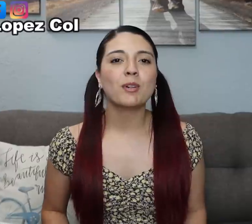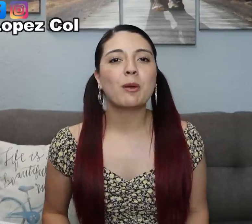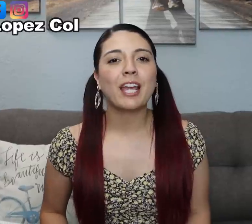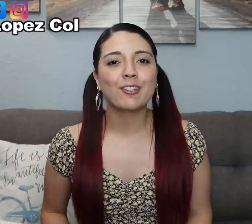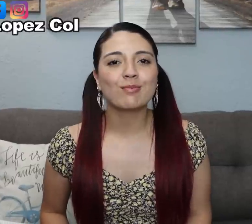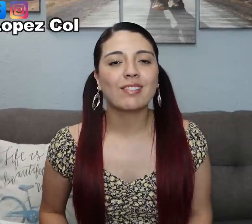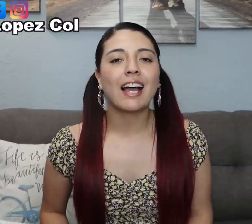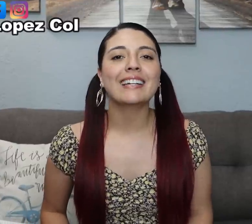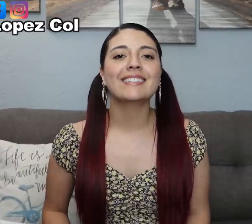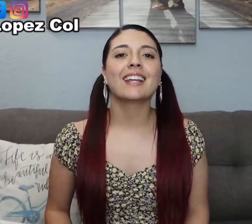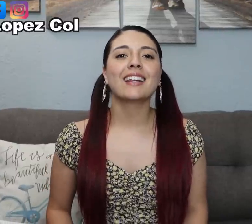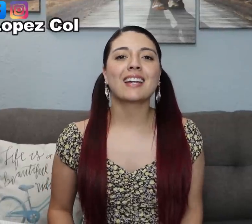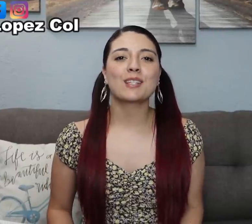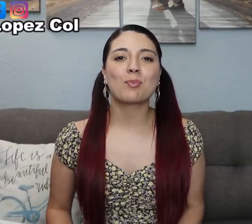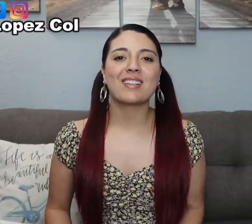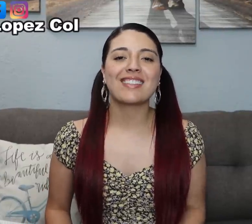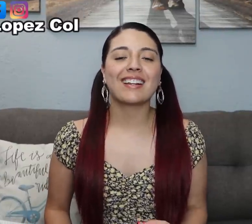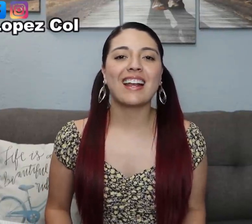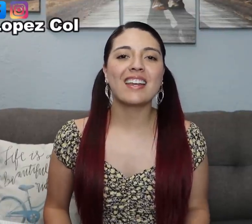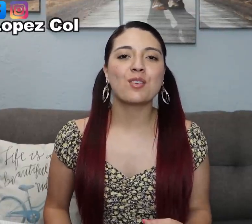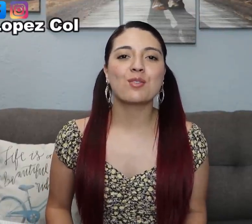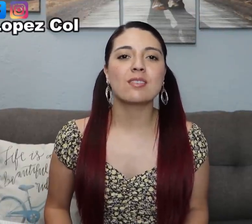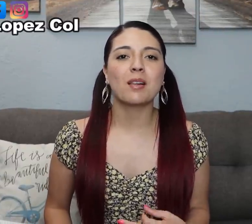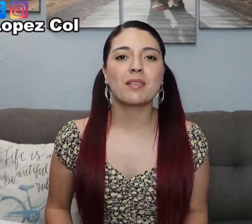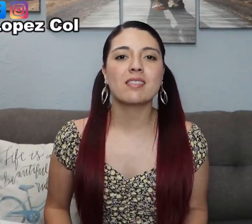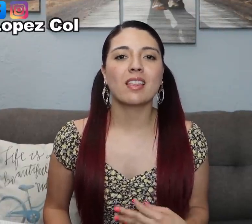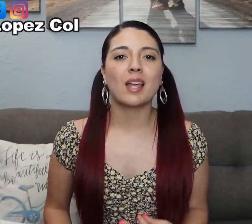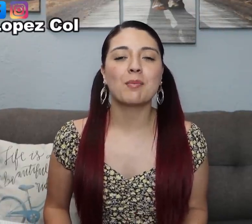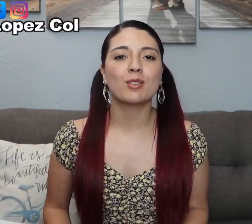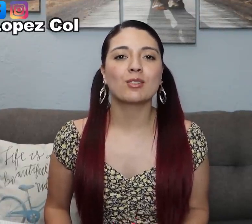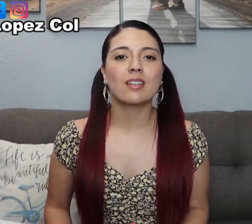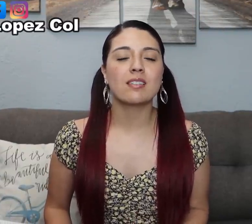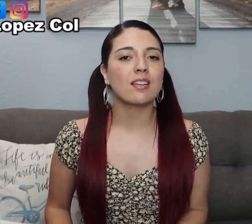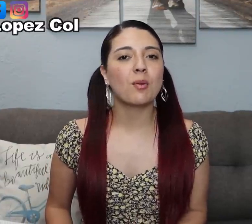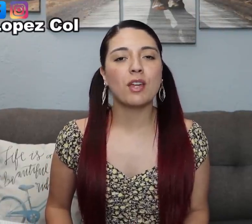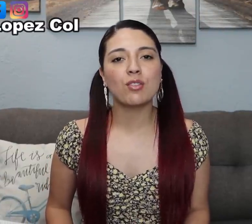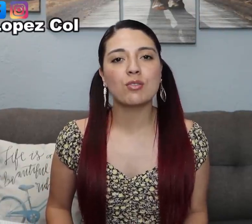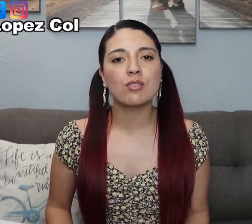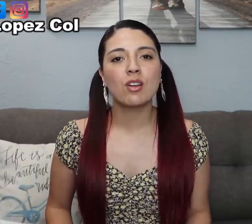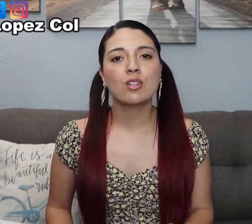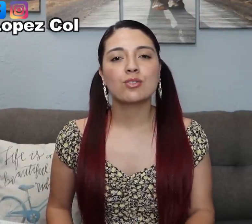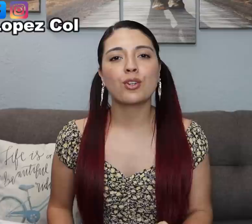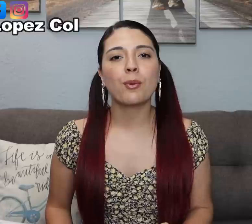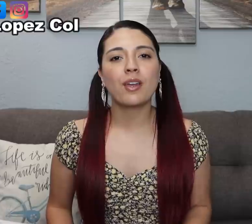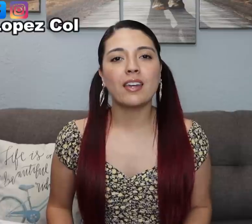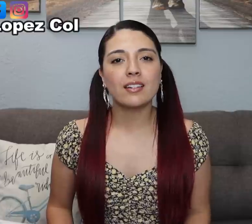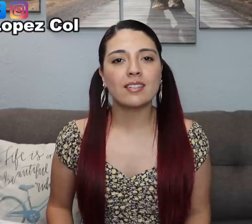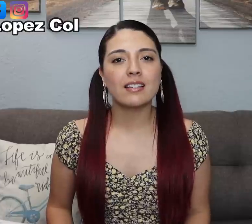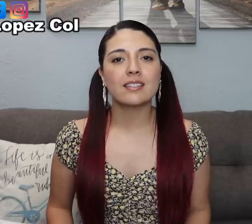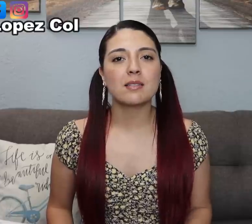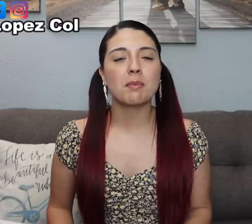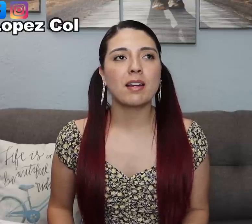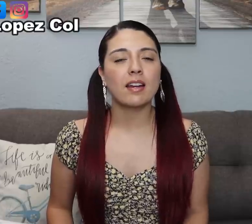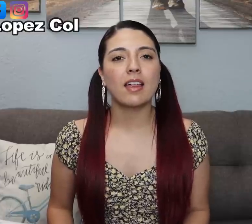Pues, ¿cómo la vieron? Ahí tienen la respuesta clara y concisa del presidente AMLO, en donde les dicen: no, mijos, yo no voy a